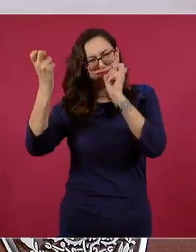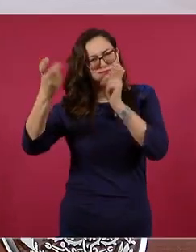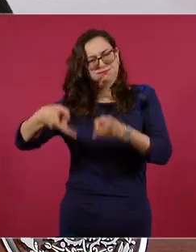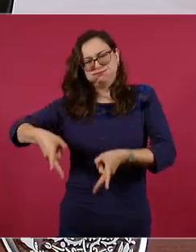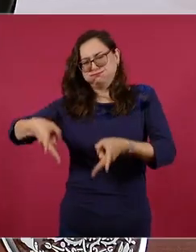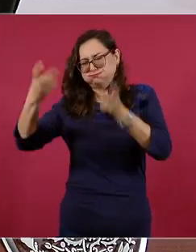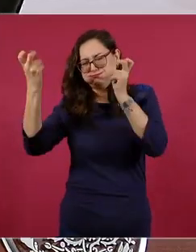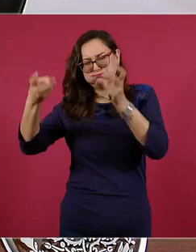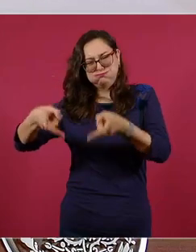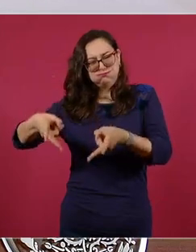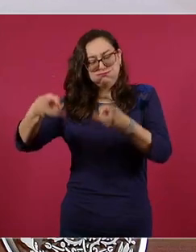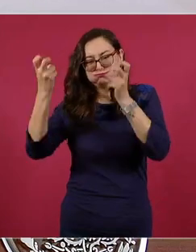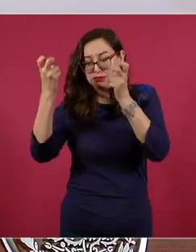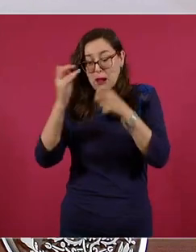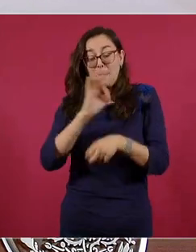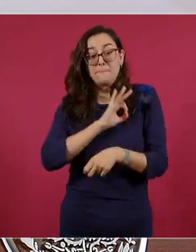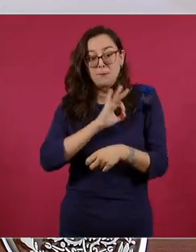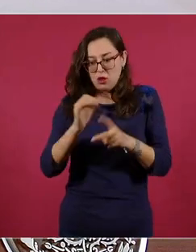2018. Se puede probar.